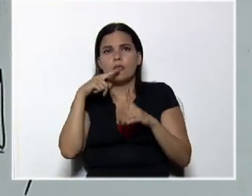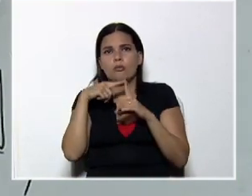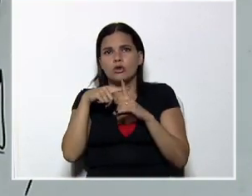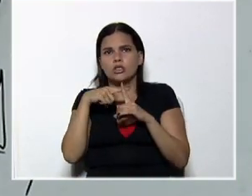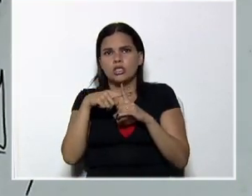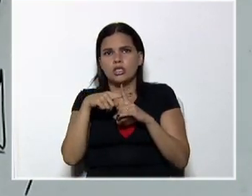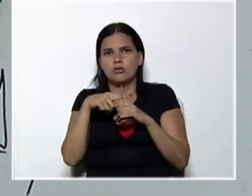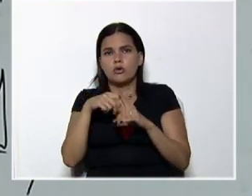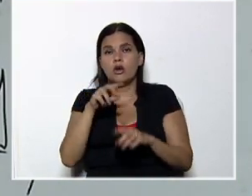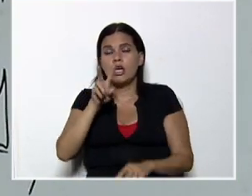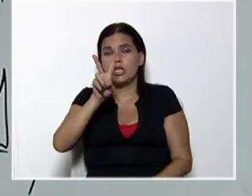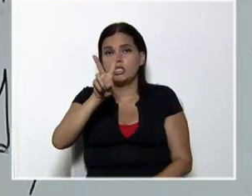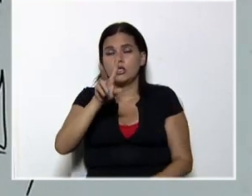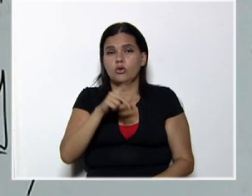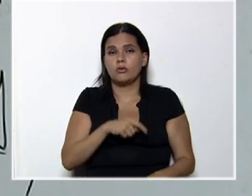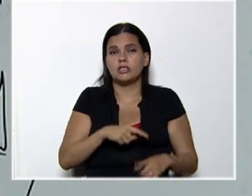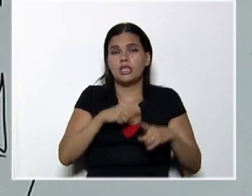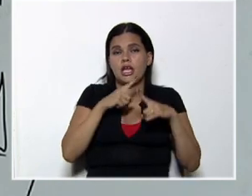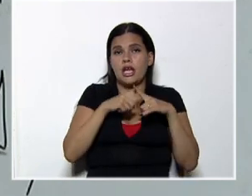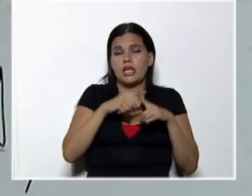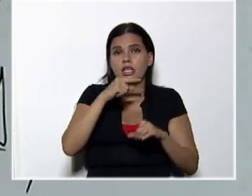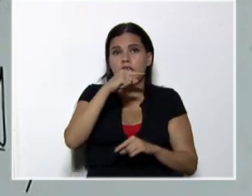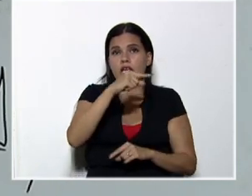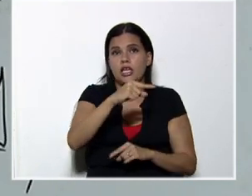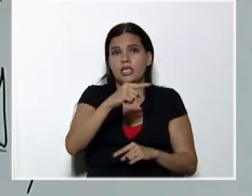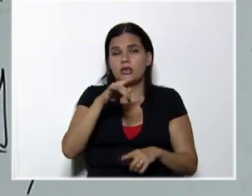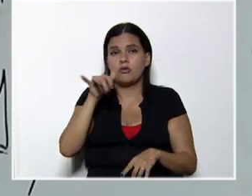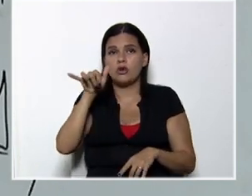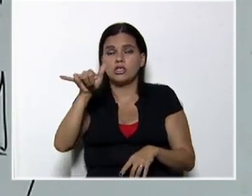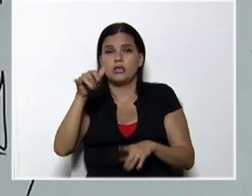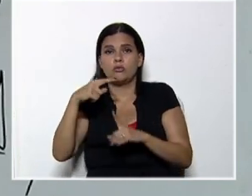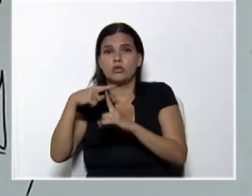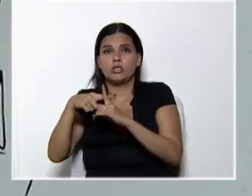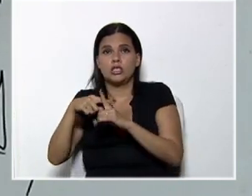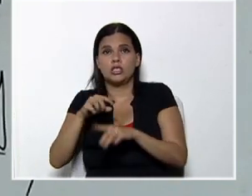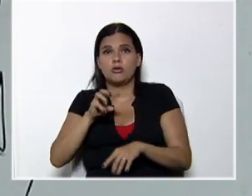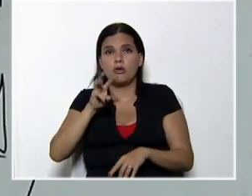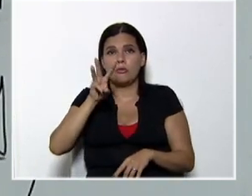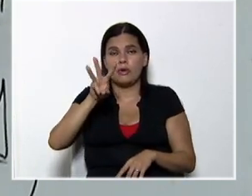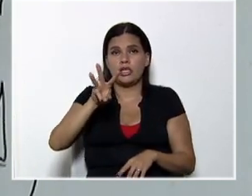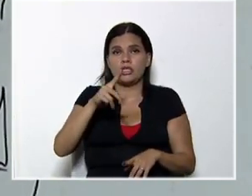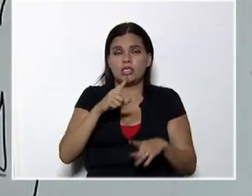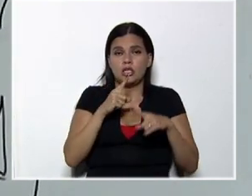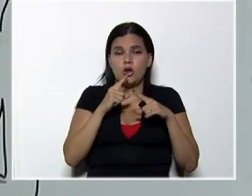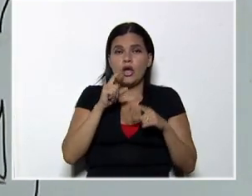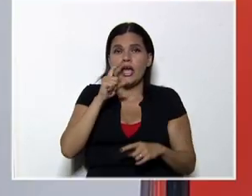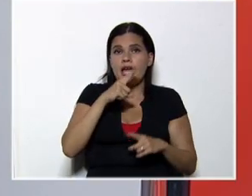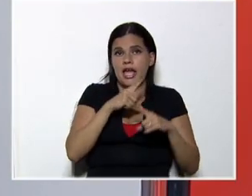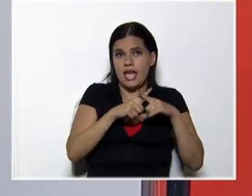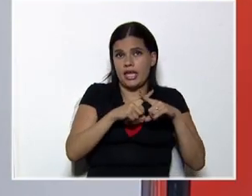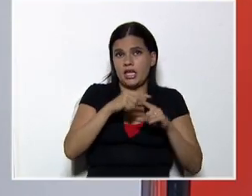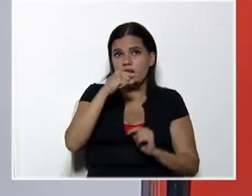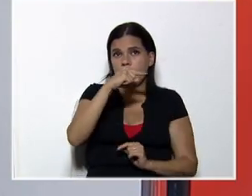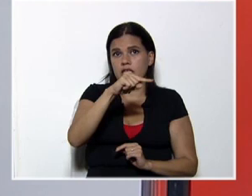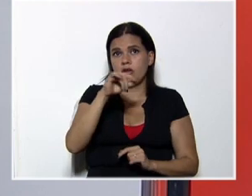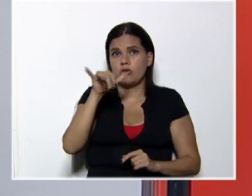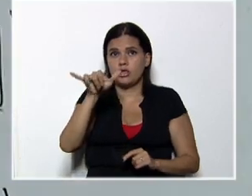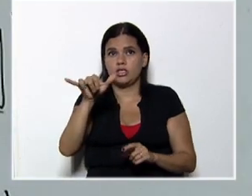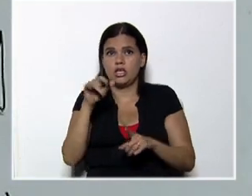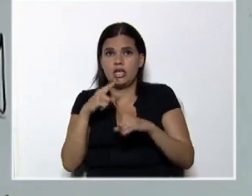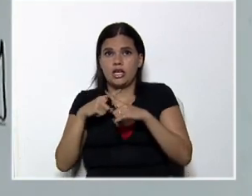y Y positivo, para el tercer cuadrante tenemos X negativo y Y negativo, y para el cuarto cuadrante